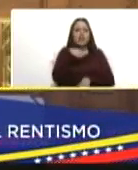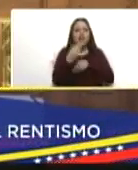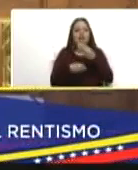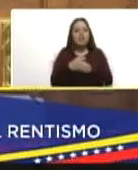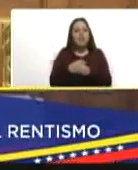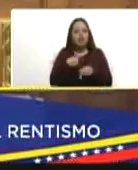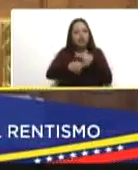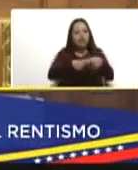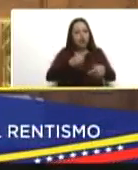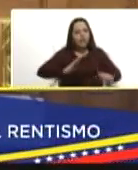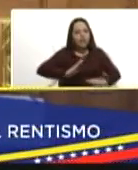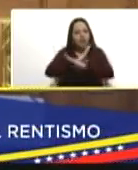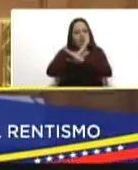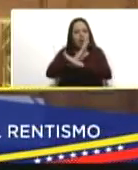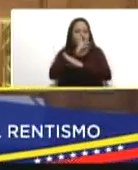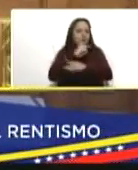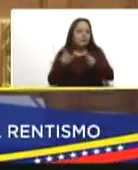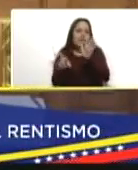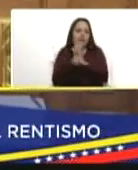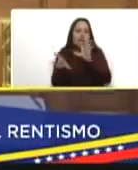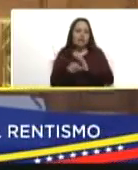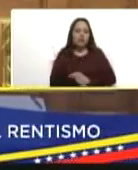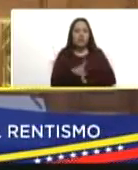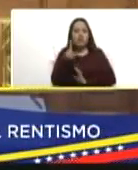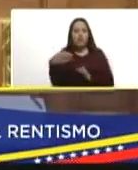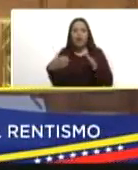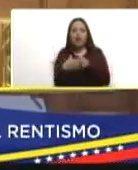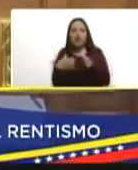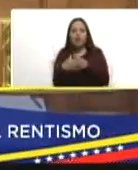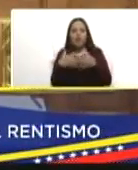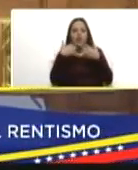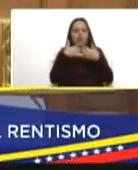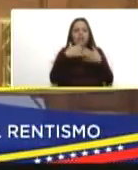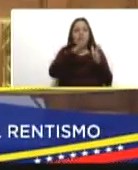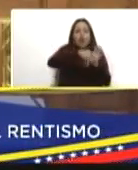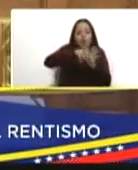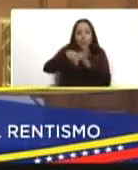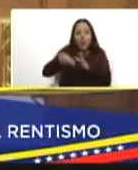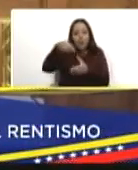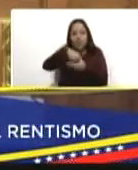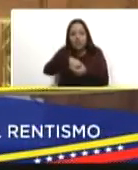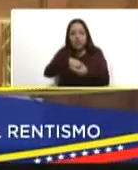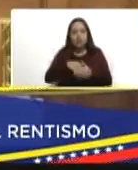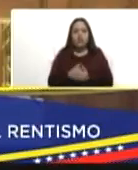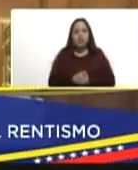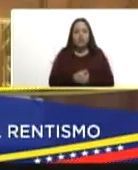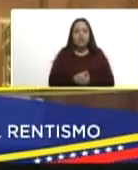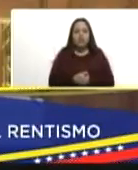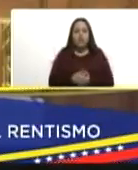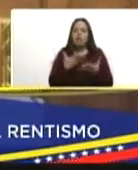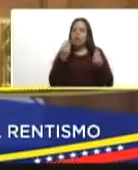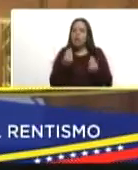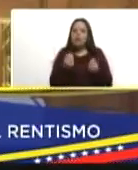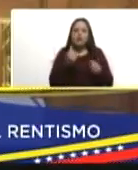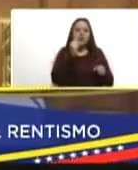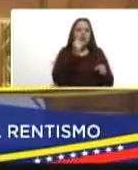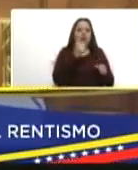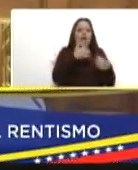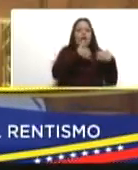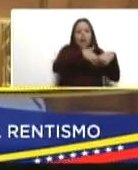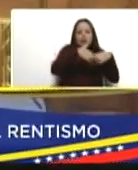bloqueo ilegítimo y por las mafias corruptas que han pasado en varias administraciones de